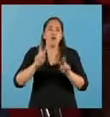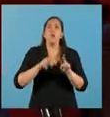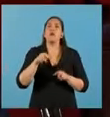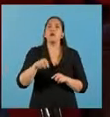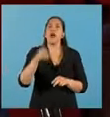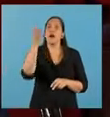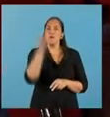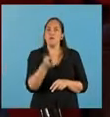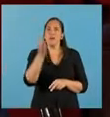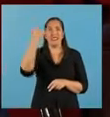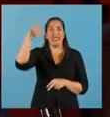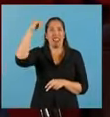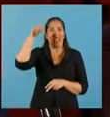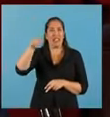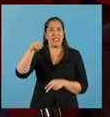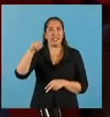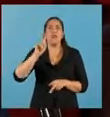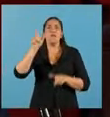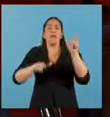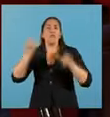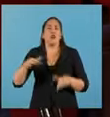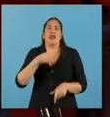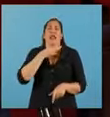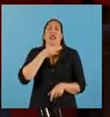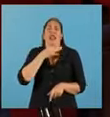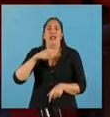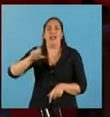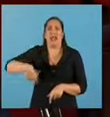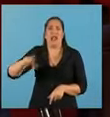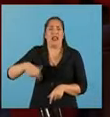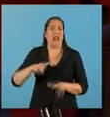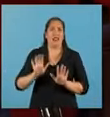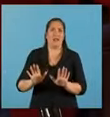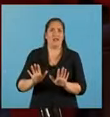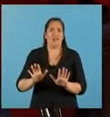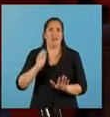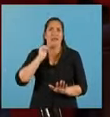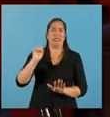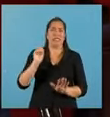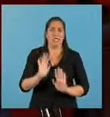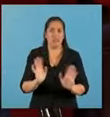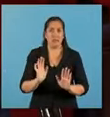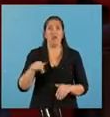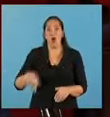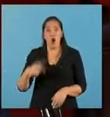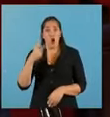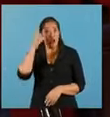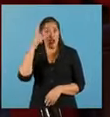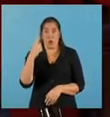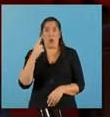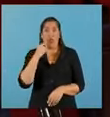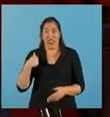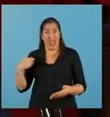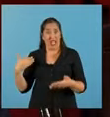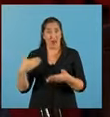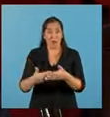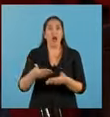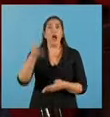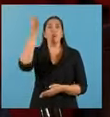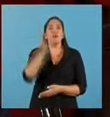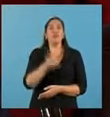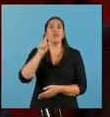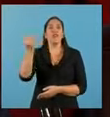la tasa de interés que asfixia nuestra economía. En los 81 días de gestión que llevamos, la tasa de interés